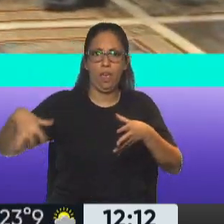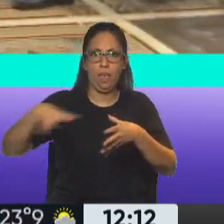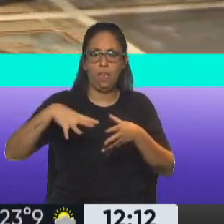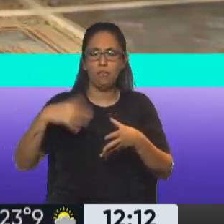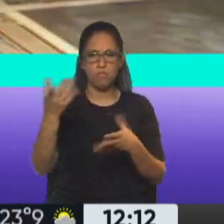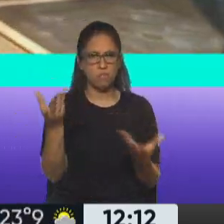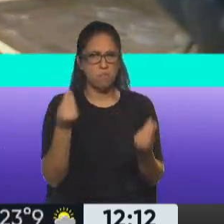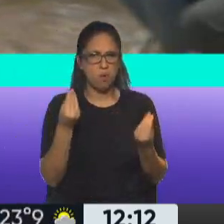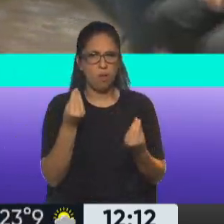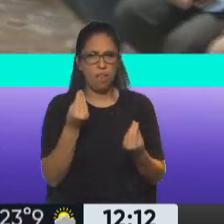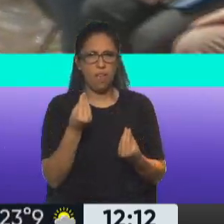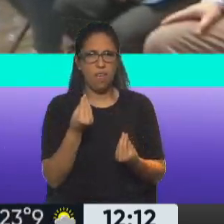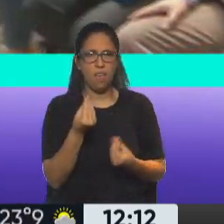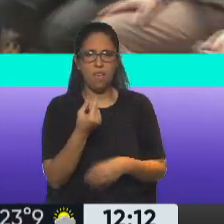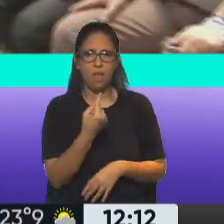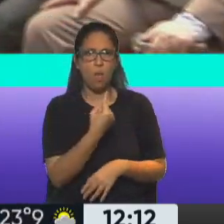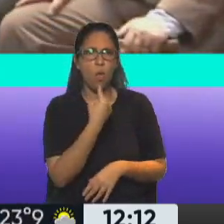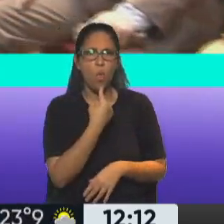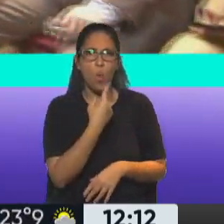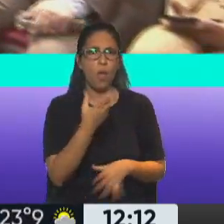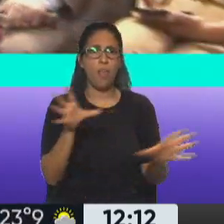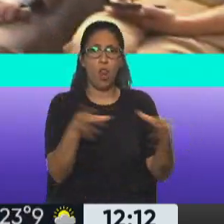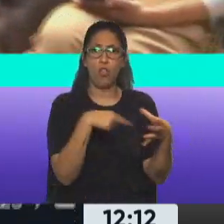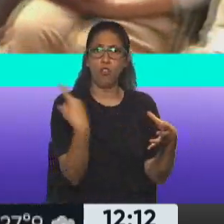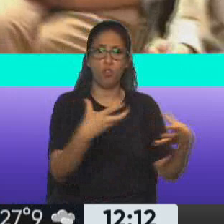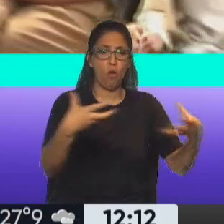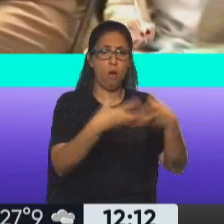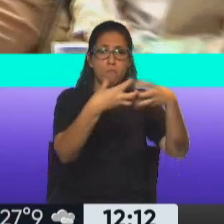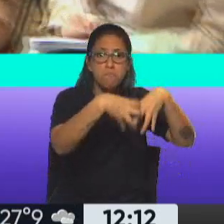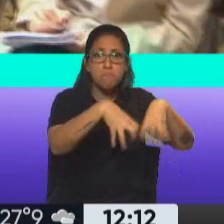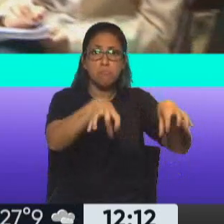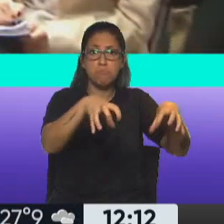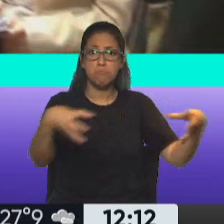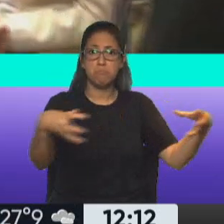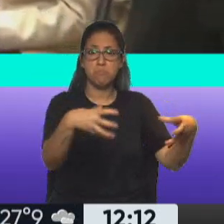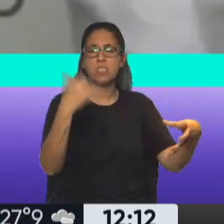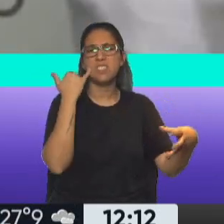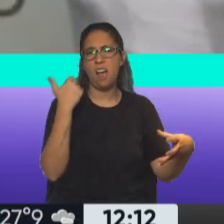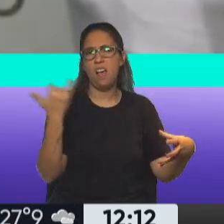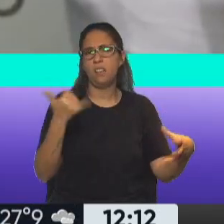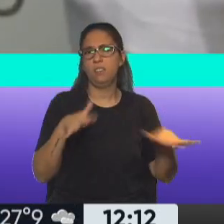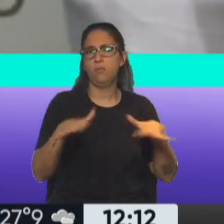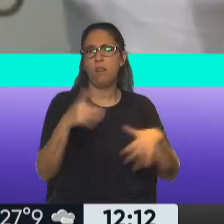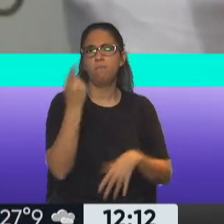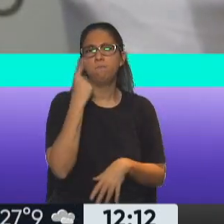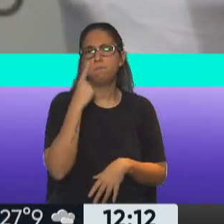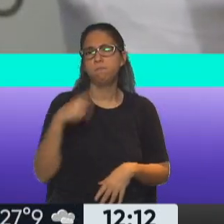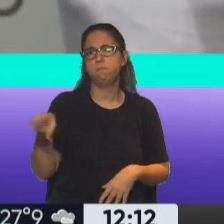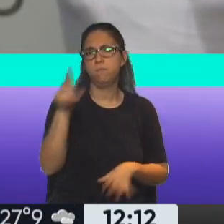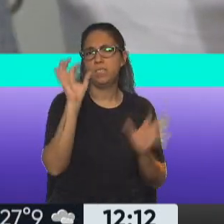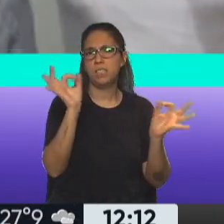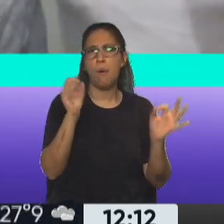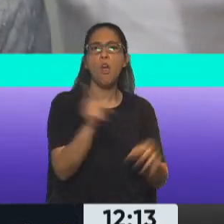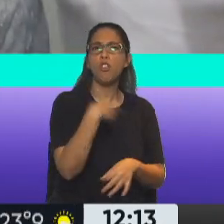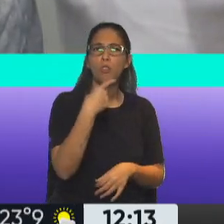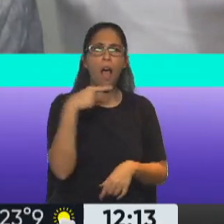cuestiona la partición del bloque cuando hubo hechos que fueron de público conocimiento nuestro y no